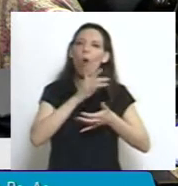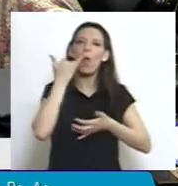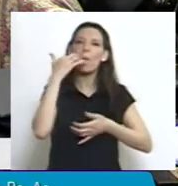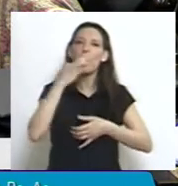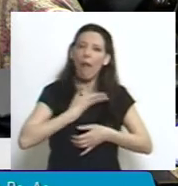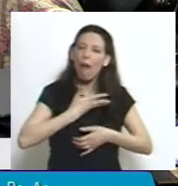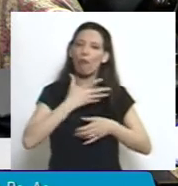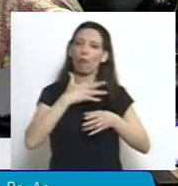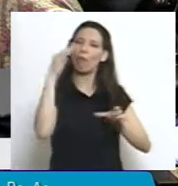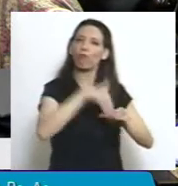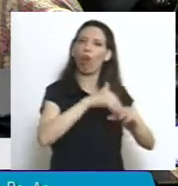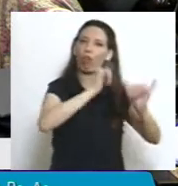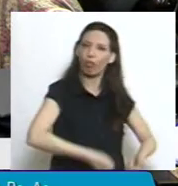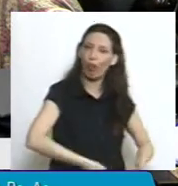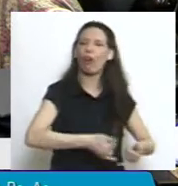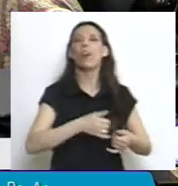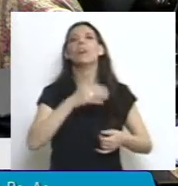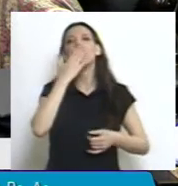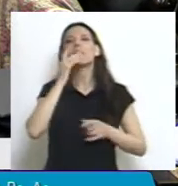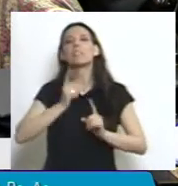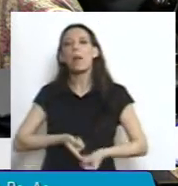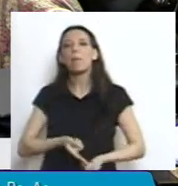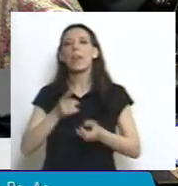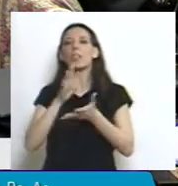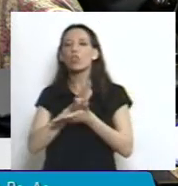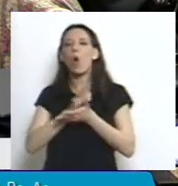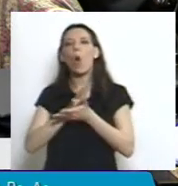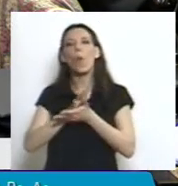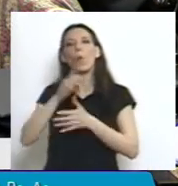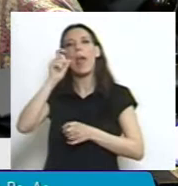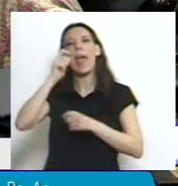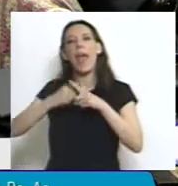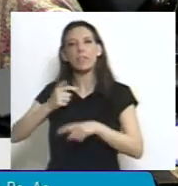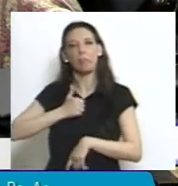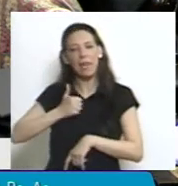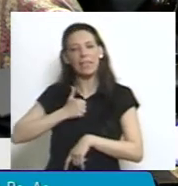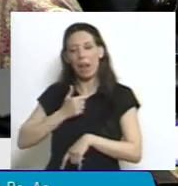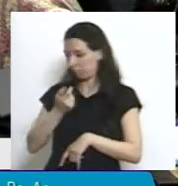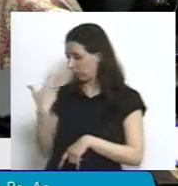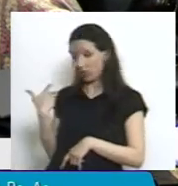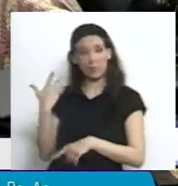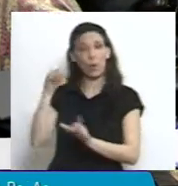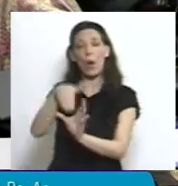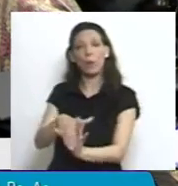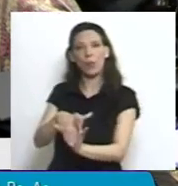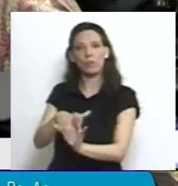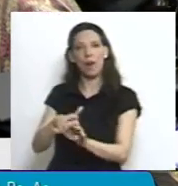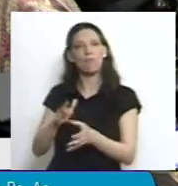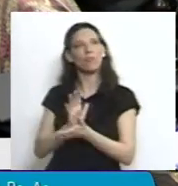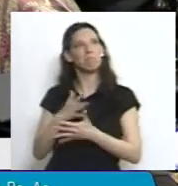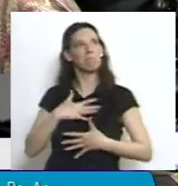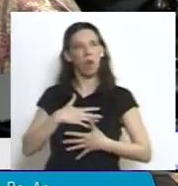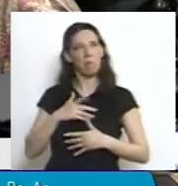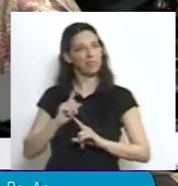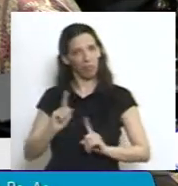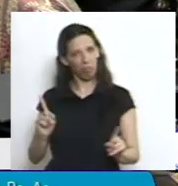de 20 años, y votó la reparación para los excombatientes de Malvinas, que es lo que acabamos de hacer, no me siento tan mal